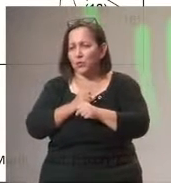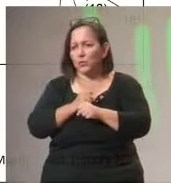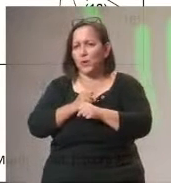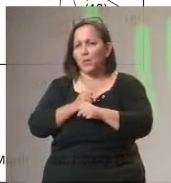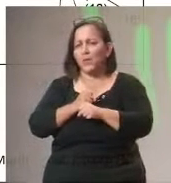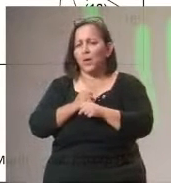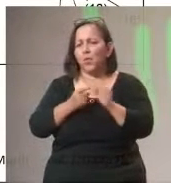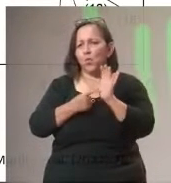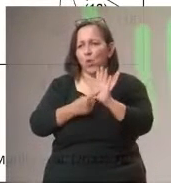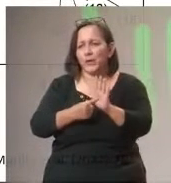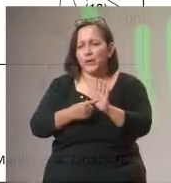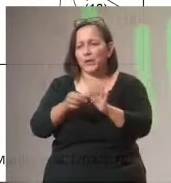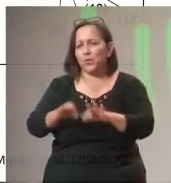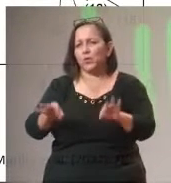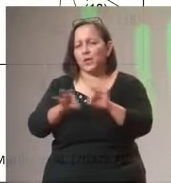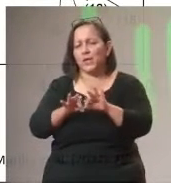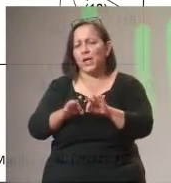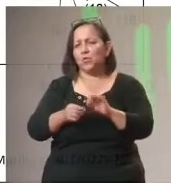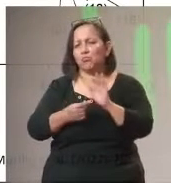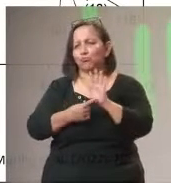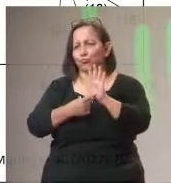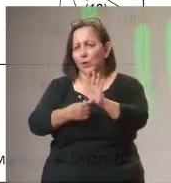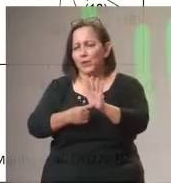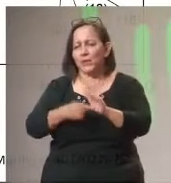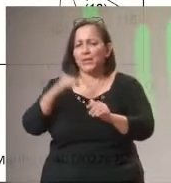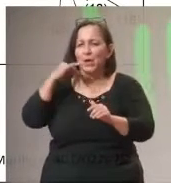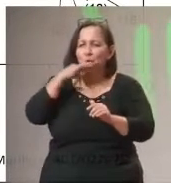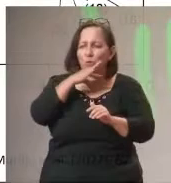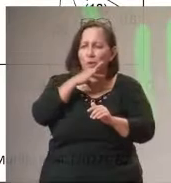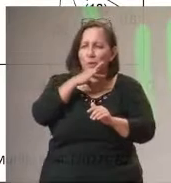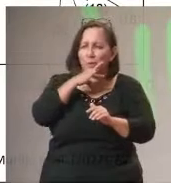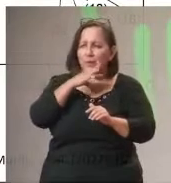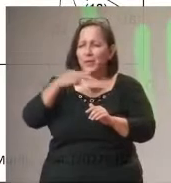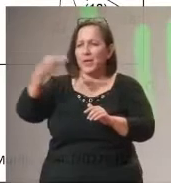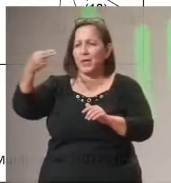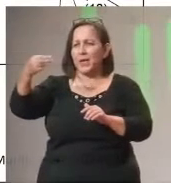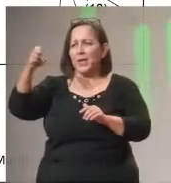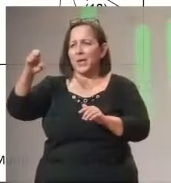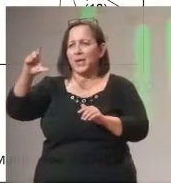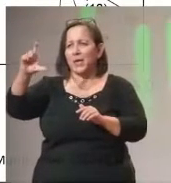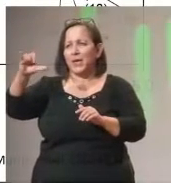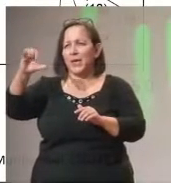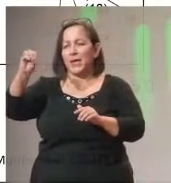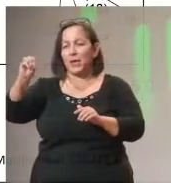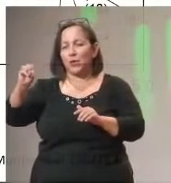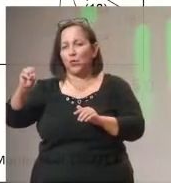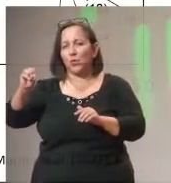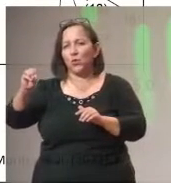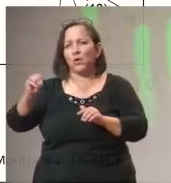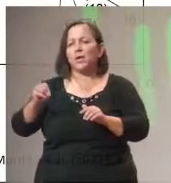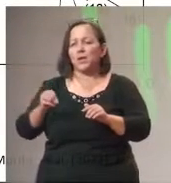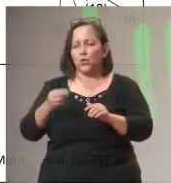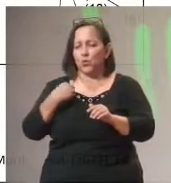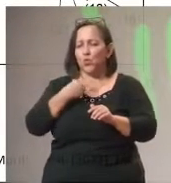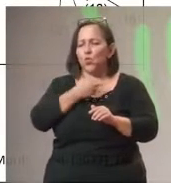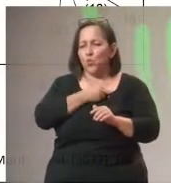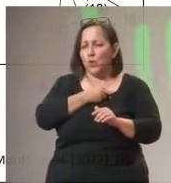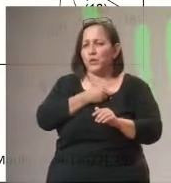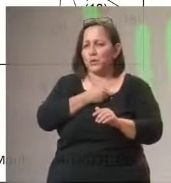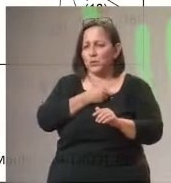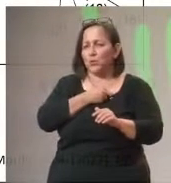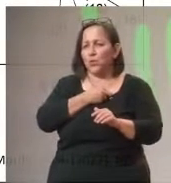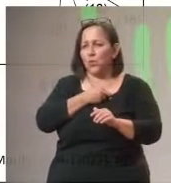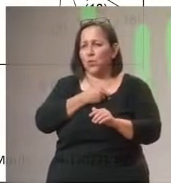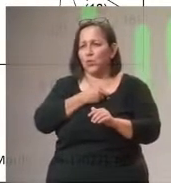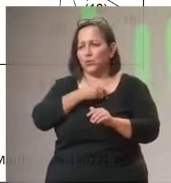un grupo de muestras que están contaminadas por un exceso de helio que viene del manto, es decir, nuestros acuíferos están recibiendo gases que